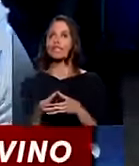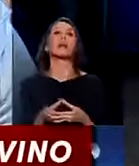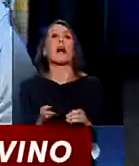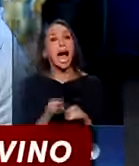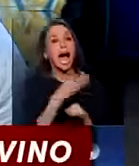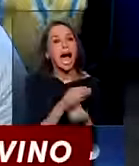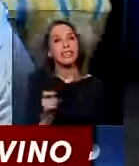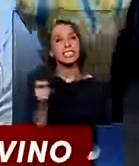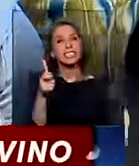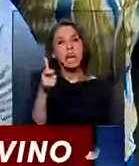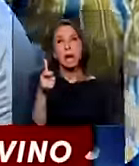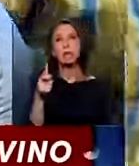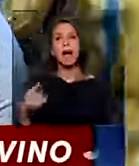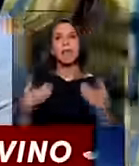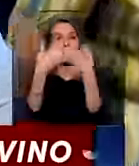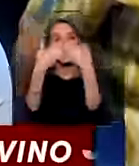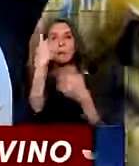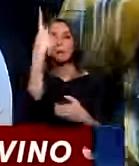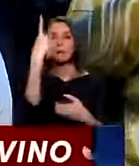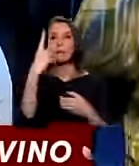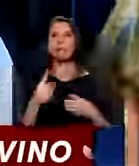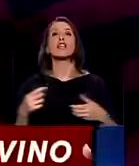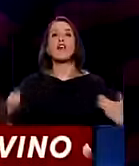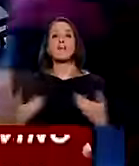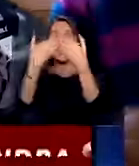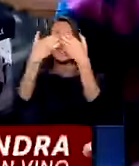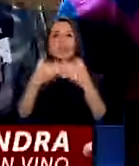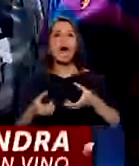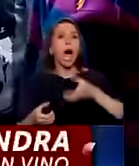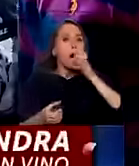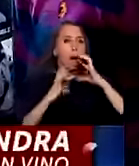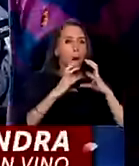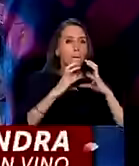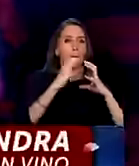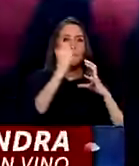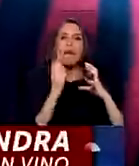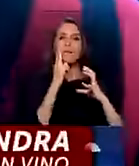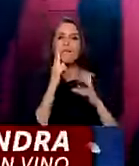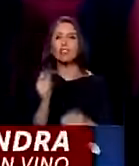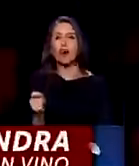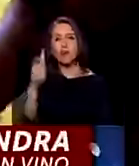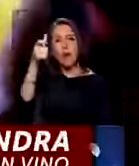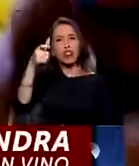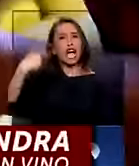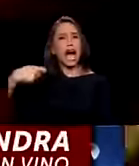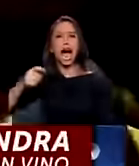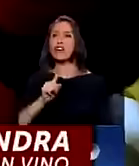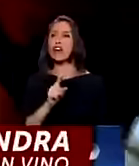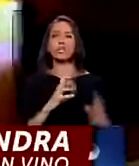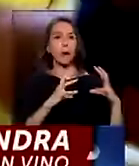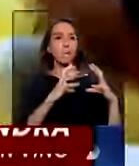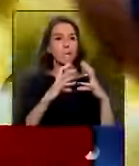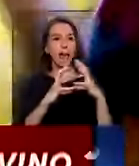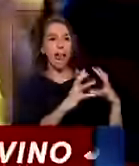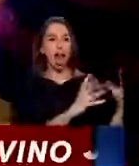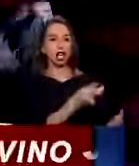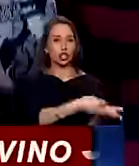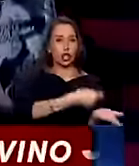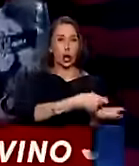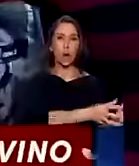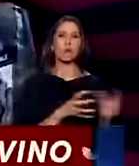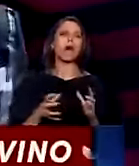Antes de champán y brindar con champán, vamos a brindar con melón con vino. Nada de protocolos y espumantes caros. Sandra se lleva unos cuantos meloncitos para hacer